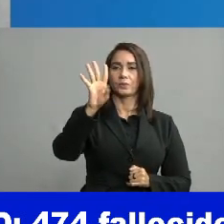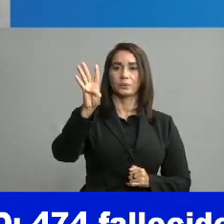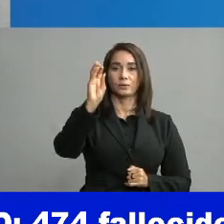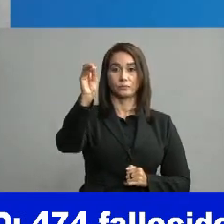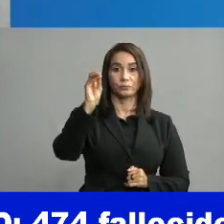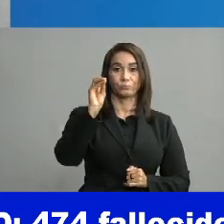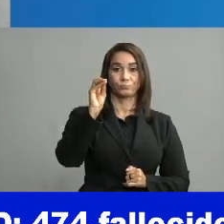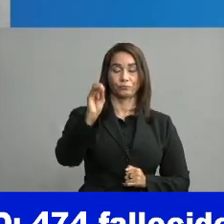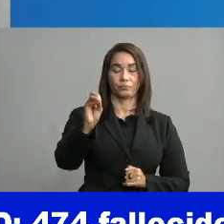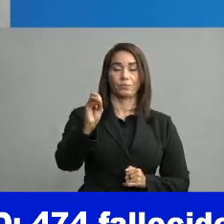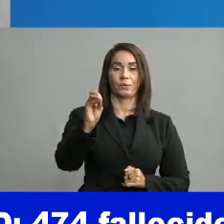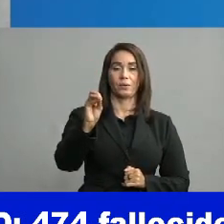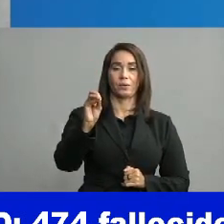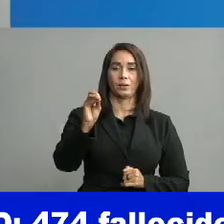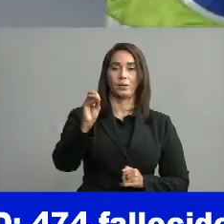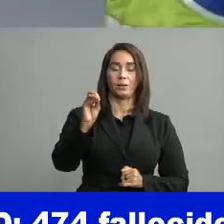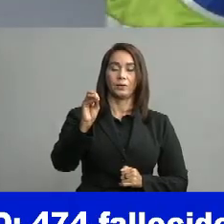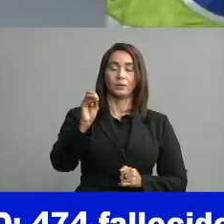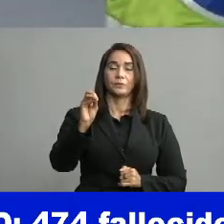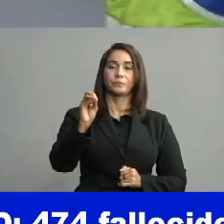54.54% de los